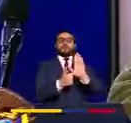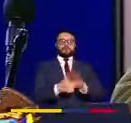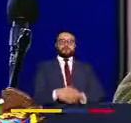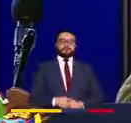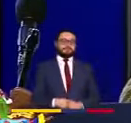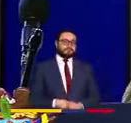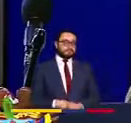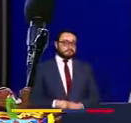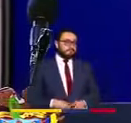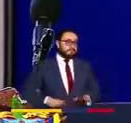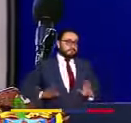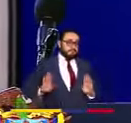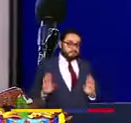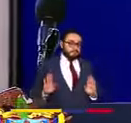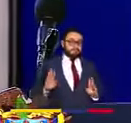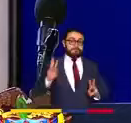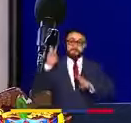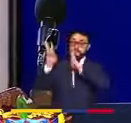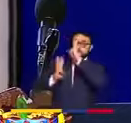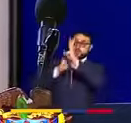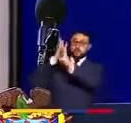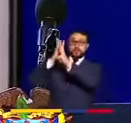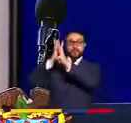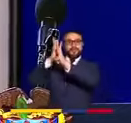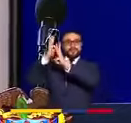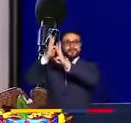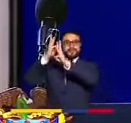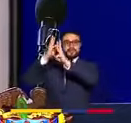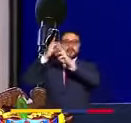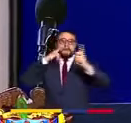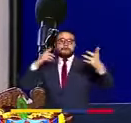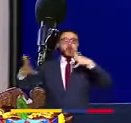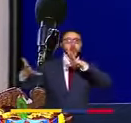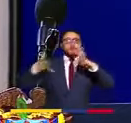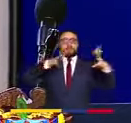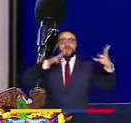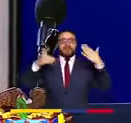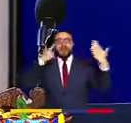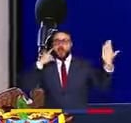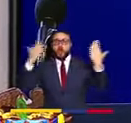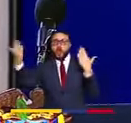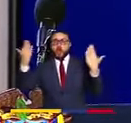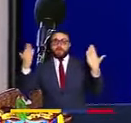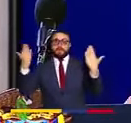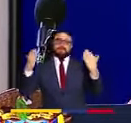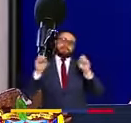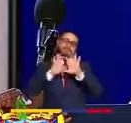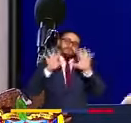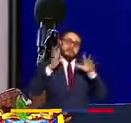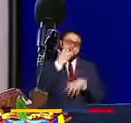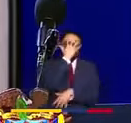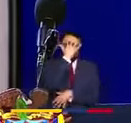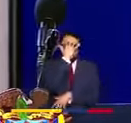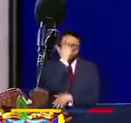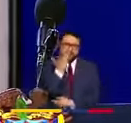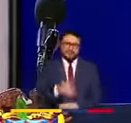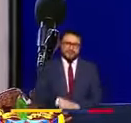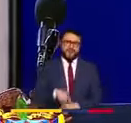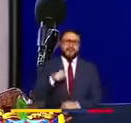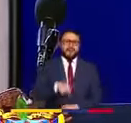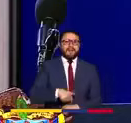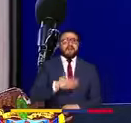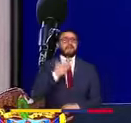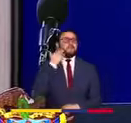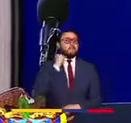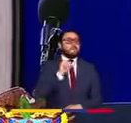Y esto a nivel internacional, igual, que debería darnos vergüenza por la tasa de mortalidad materna que